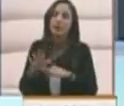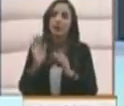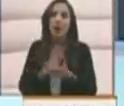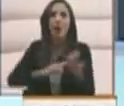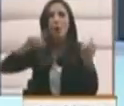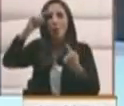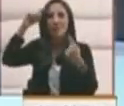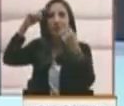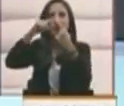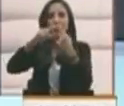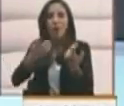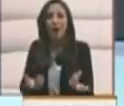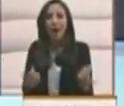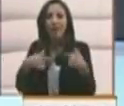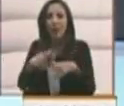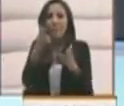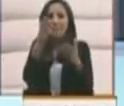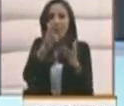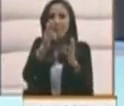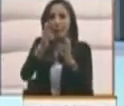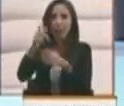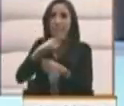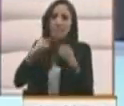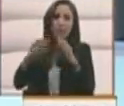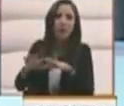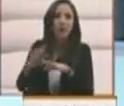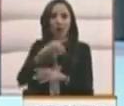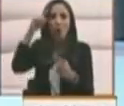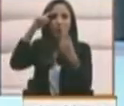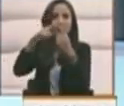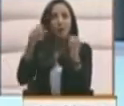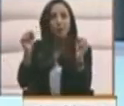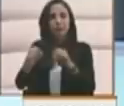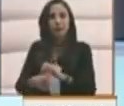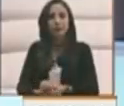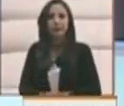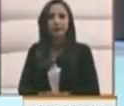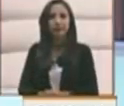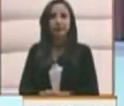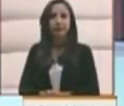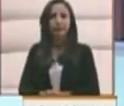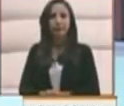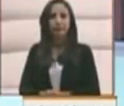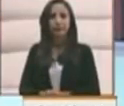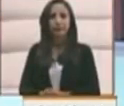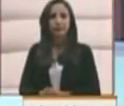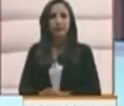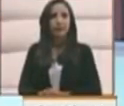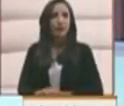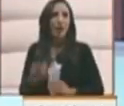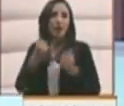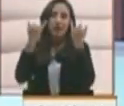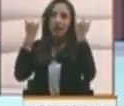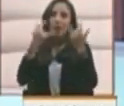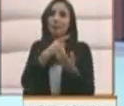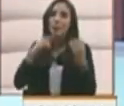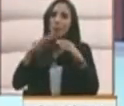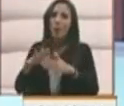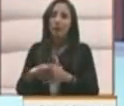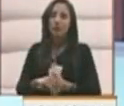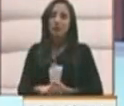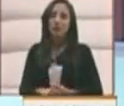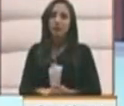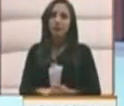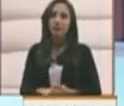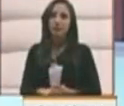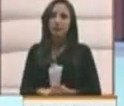al poder son capaces de asesinar, sí señor, de asesinar, de crear una masacre,